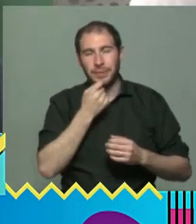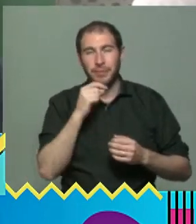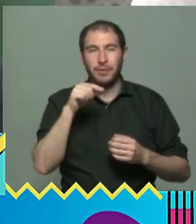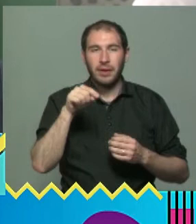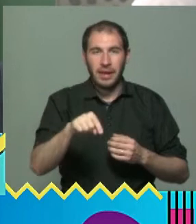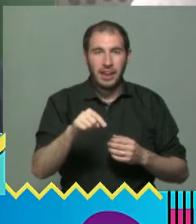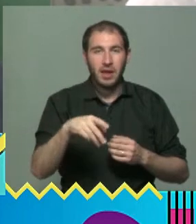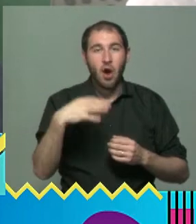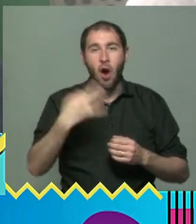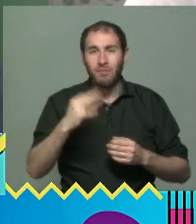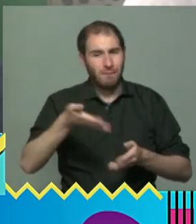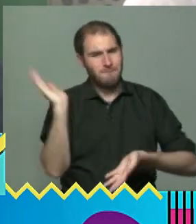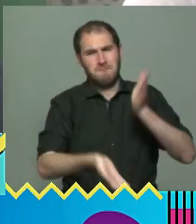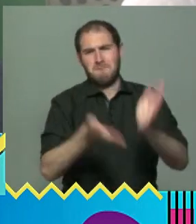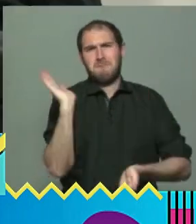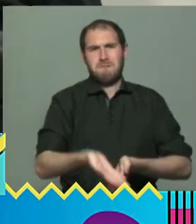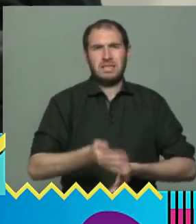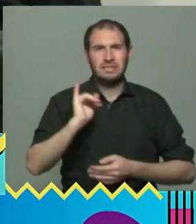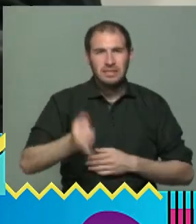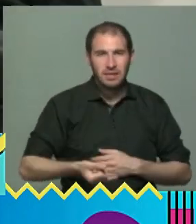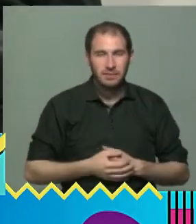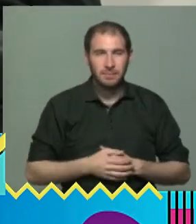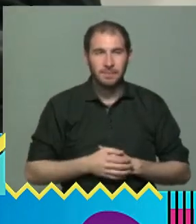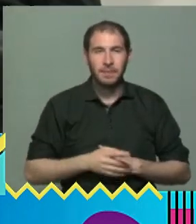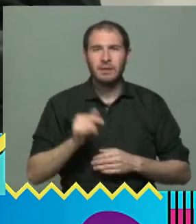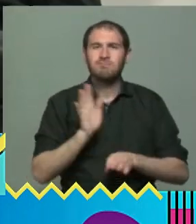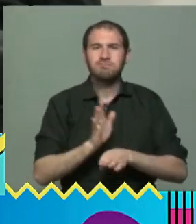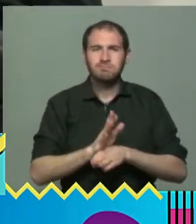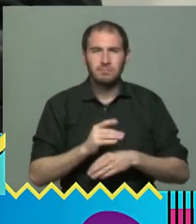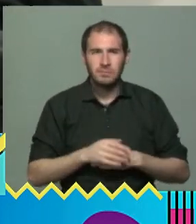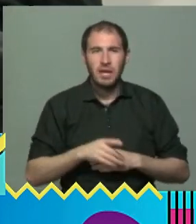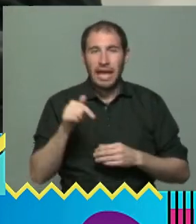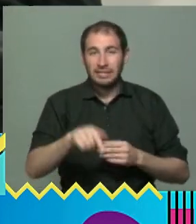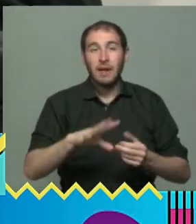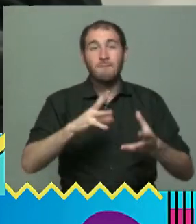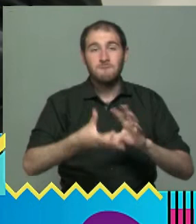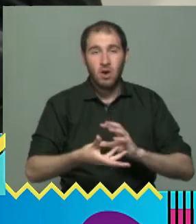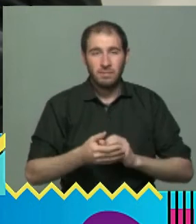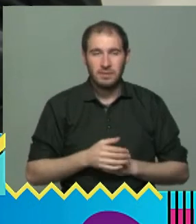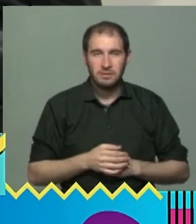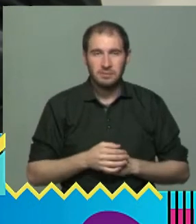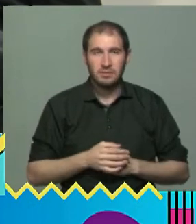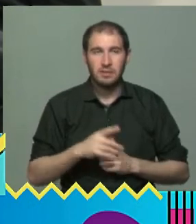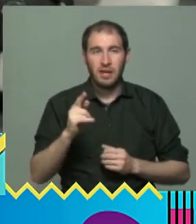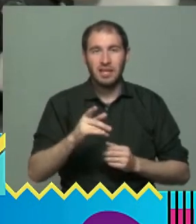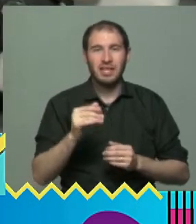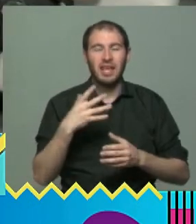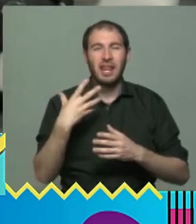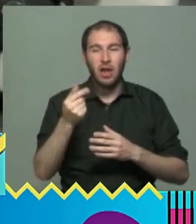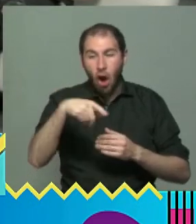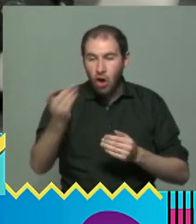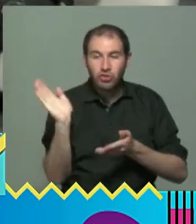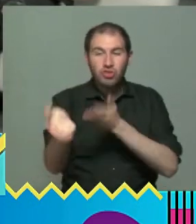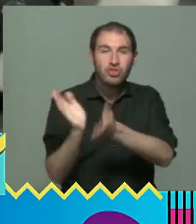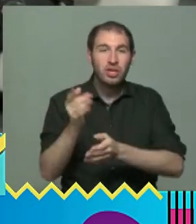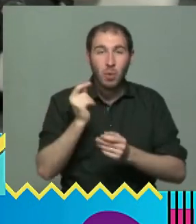que debe ser maltratado, probablemente signifique que esa es la forma de tratar o referirse al otro,